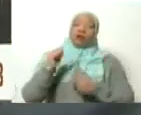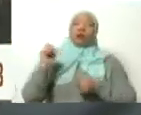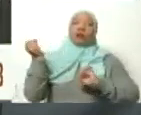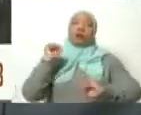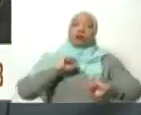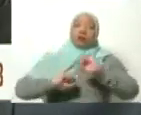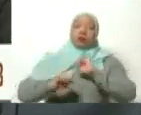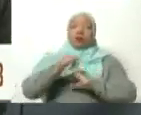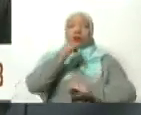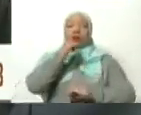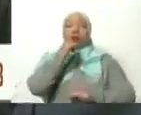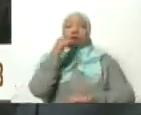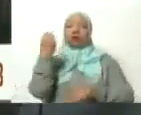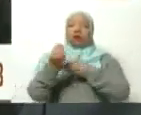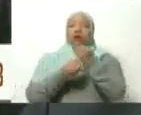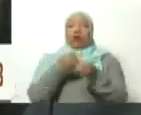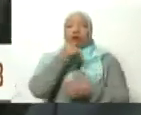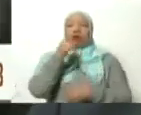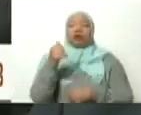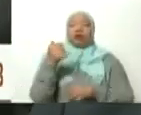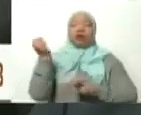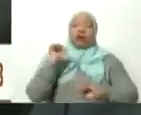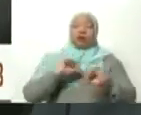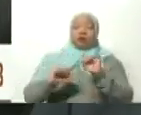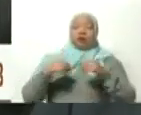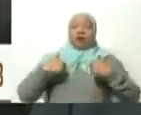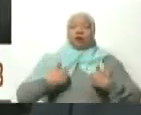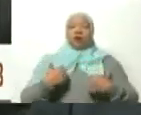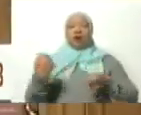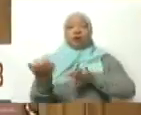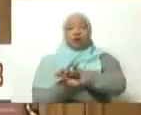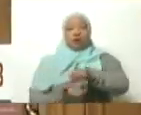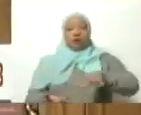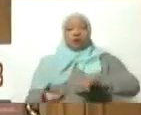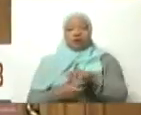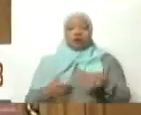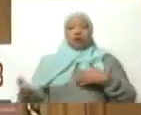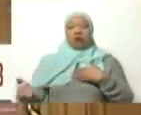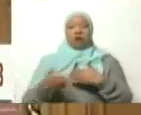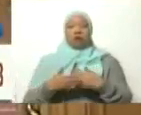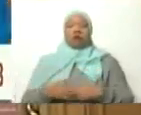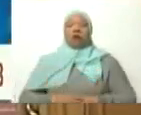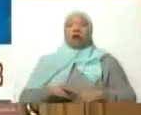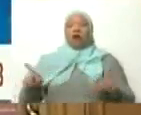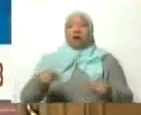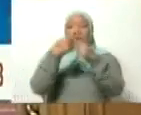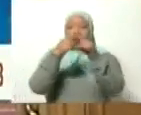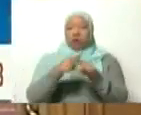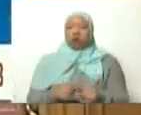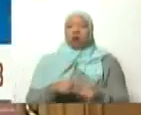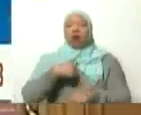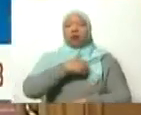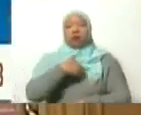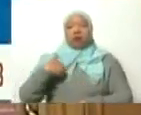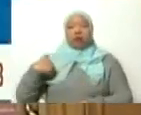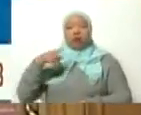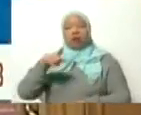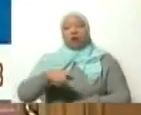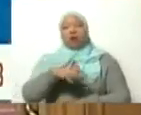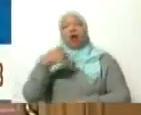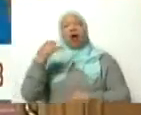agresión, en una economía bajo amenaza y en una economía bloqueada completamente. Yo quería